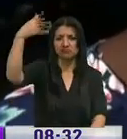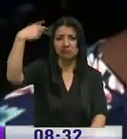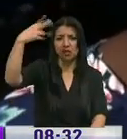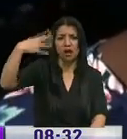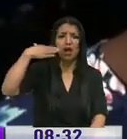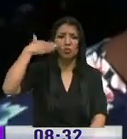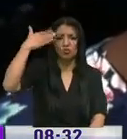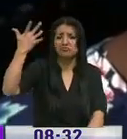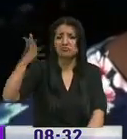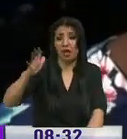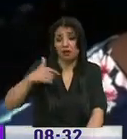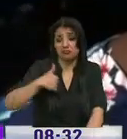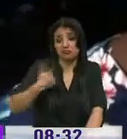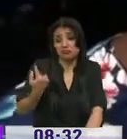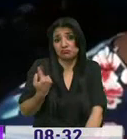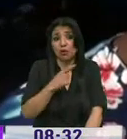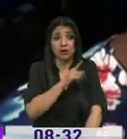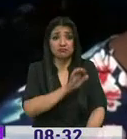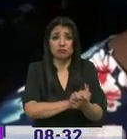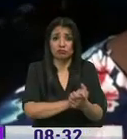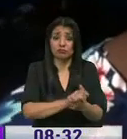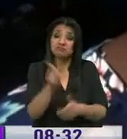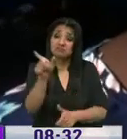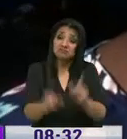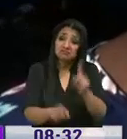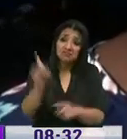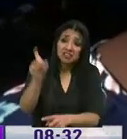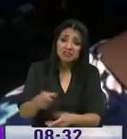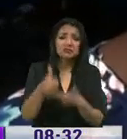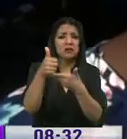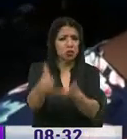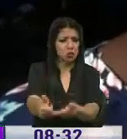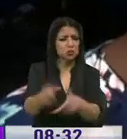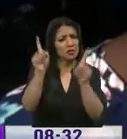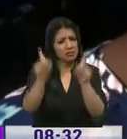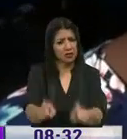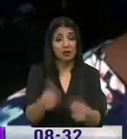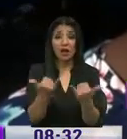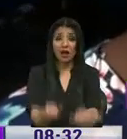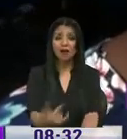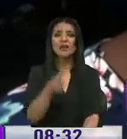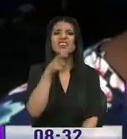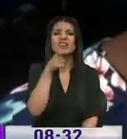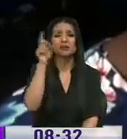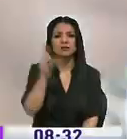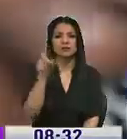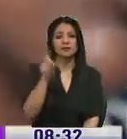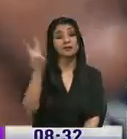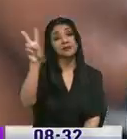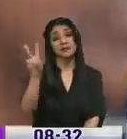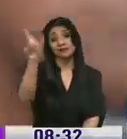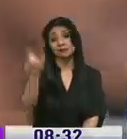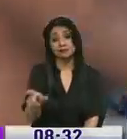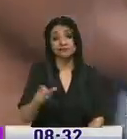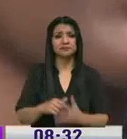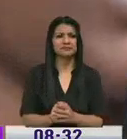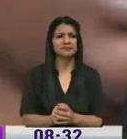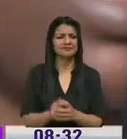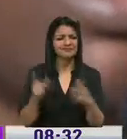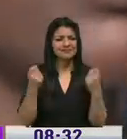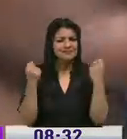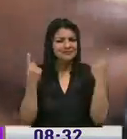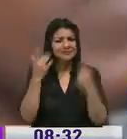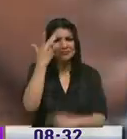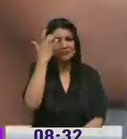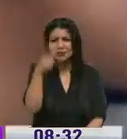entonces pienso que hoy tengo que darle al que necesita, y el que necesita hoy por hoy es el venezolano. Muchos no comprenden por qué lo hace sin